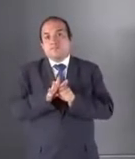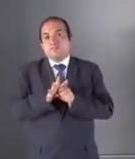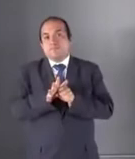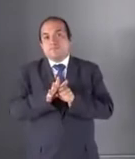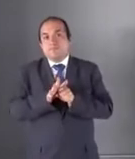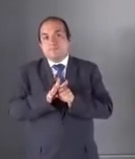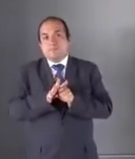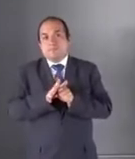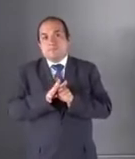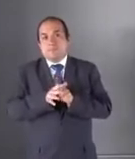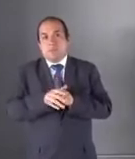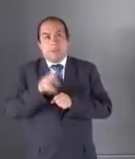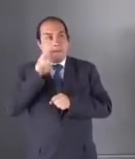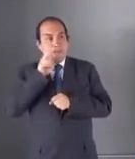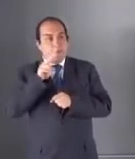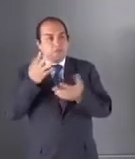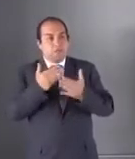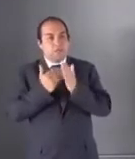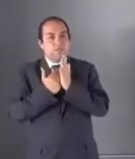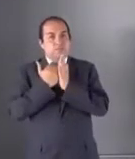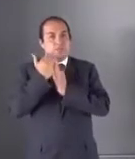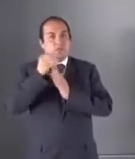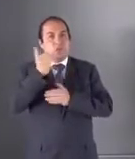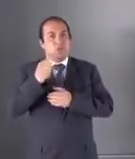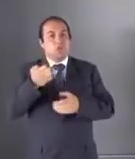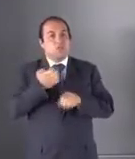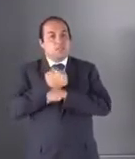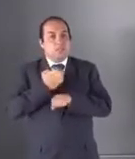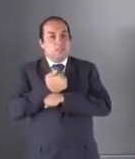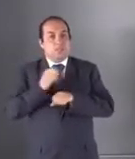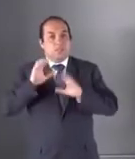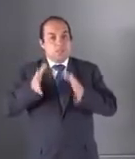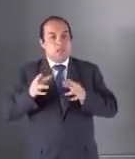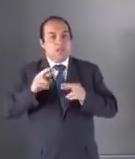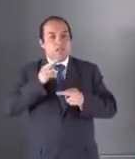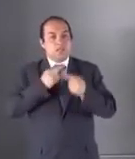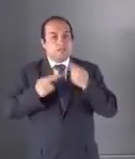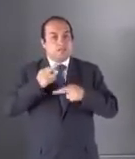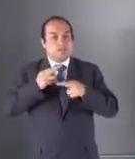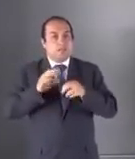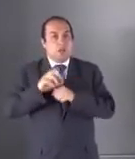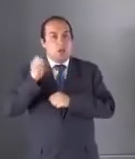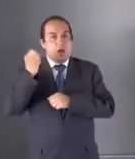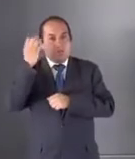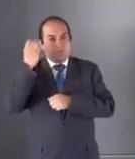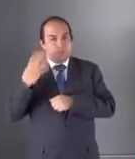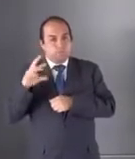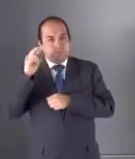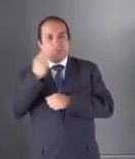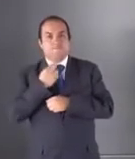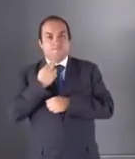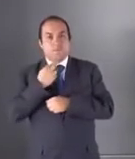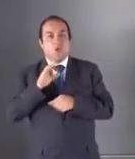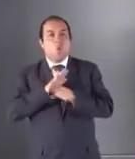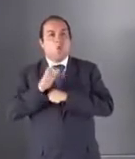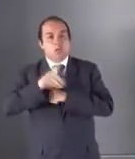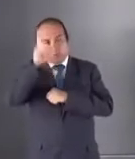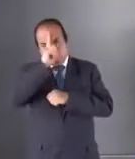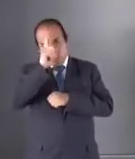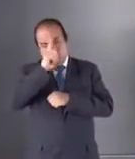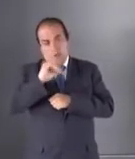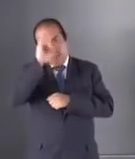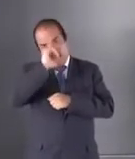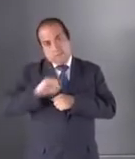viendo que va en ascendencia en otros estados que ya regresaron a rojo. Aquí, ¿cuál es la recomendación de la jefa